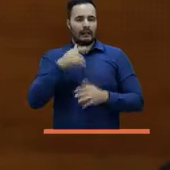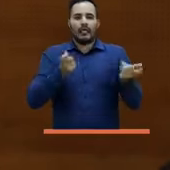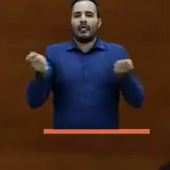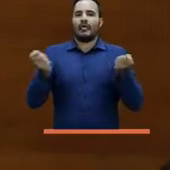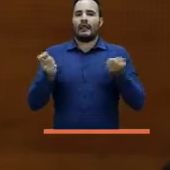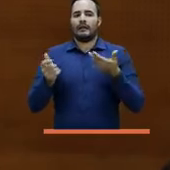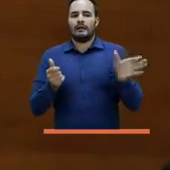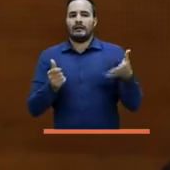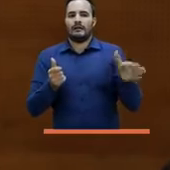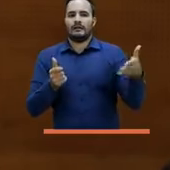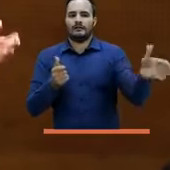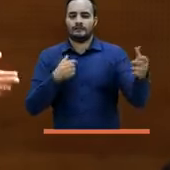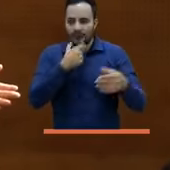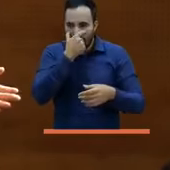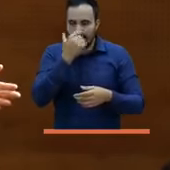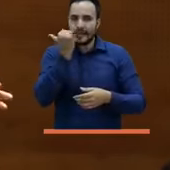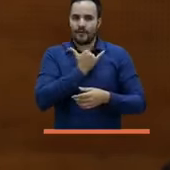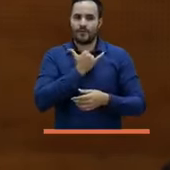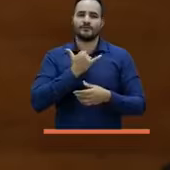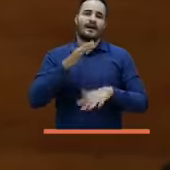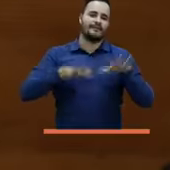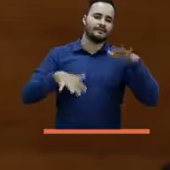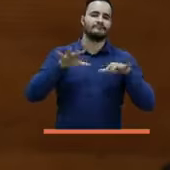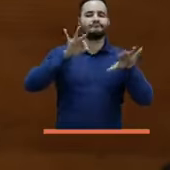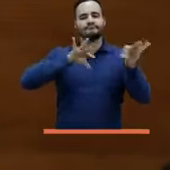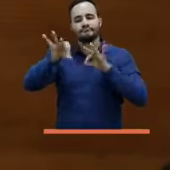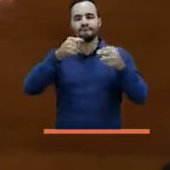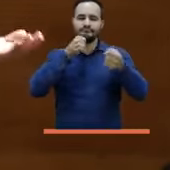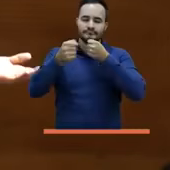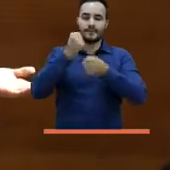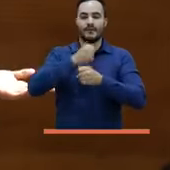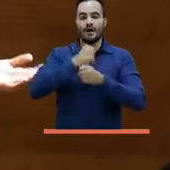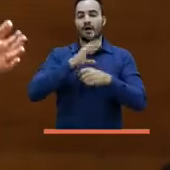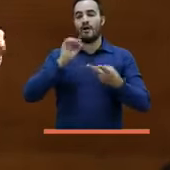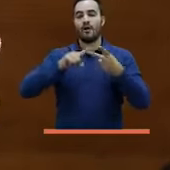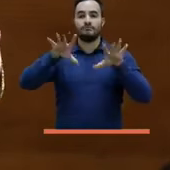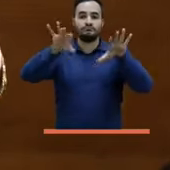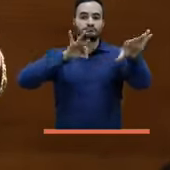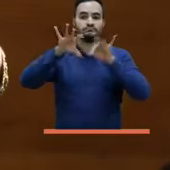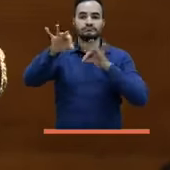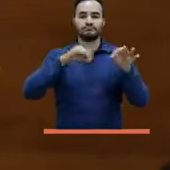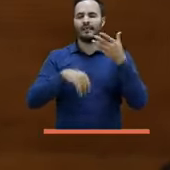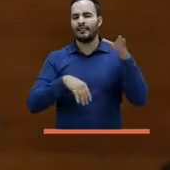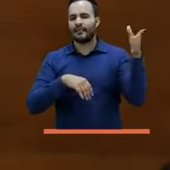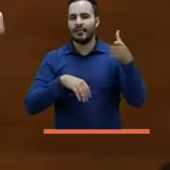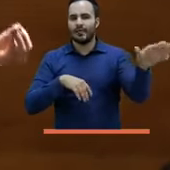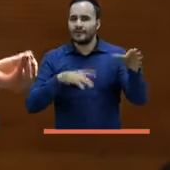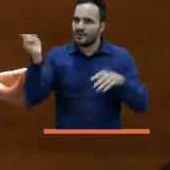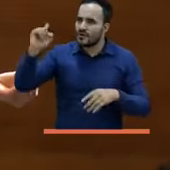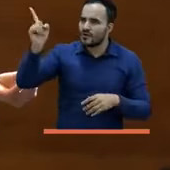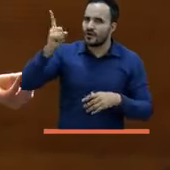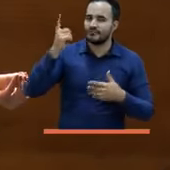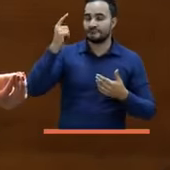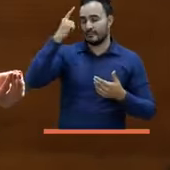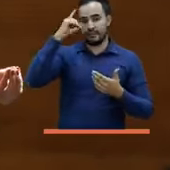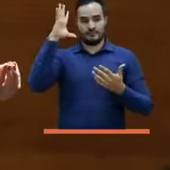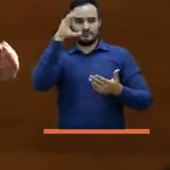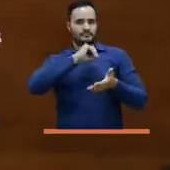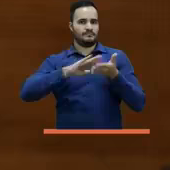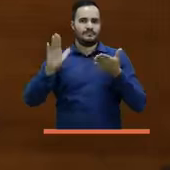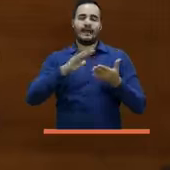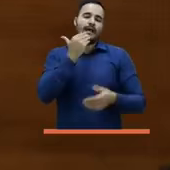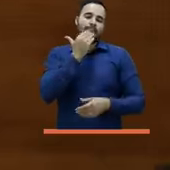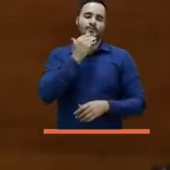entrevistas de trabajo que se viven en los precios es de selección viven en los procesos muchas veces que en una prueba por ejemplo